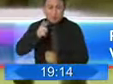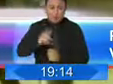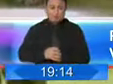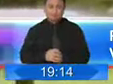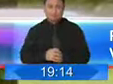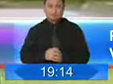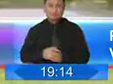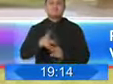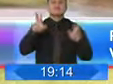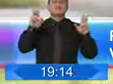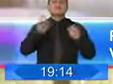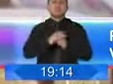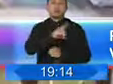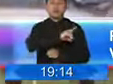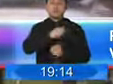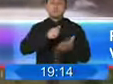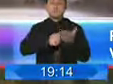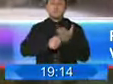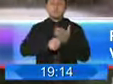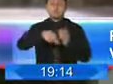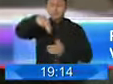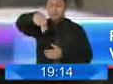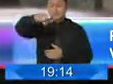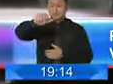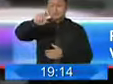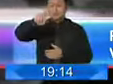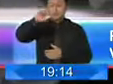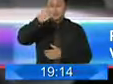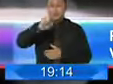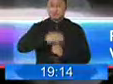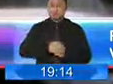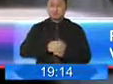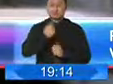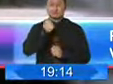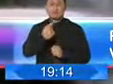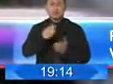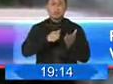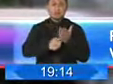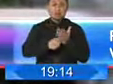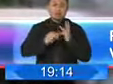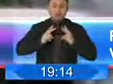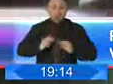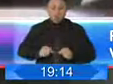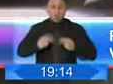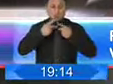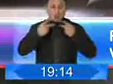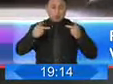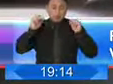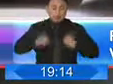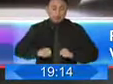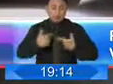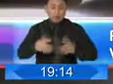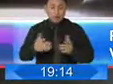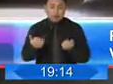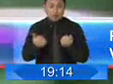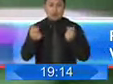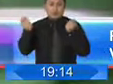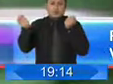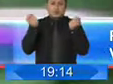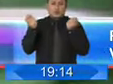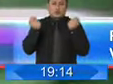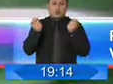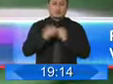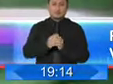a este tema, el ministro Navas mencionó que el Ministerio de Salud Pública ha brindado unas directrices para que